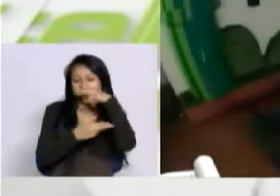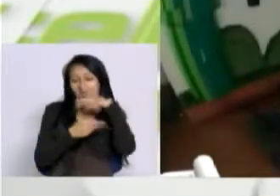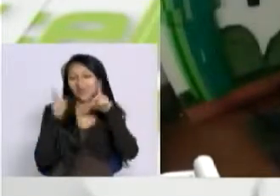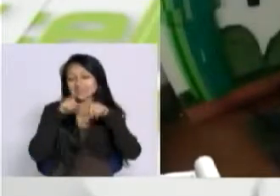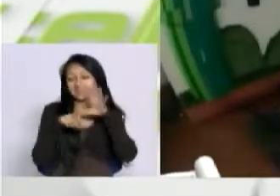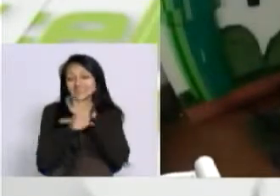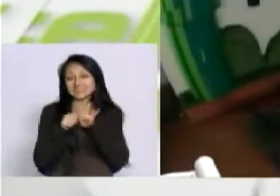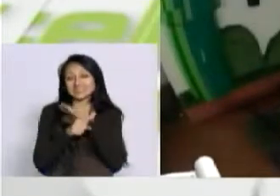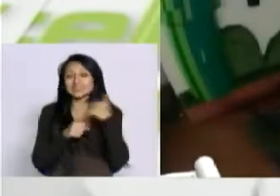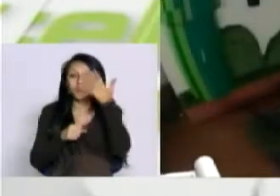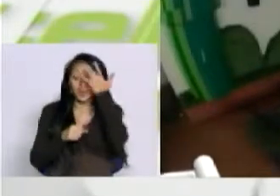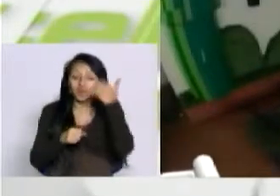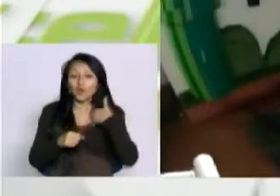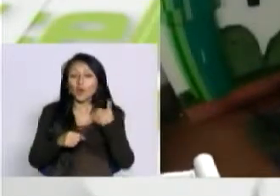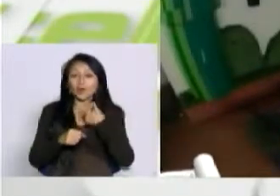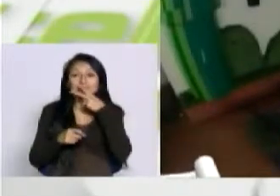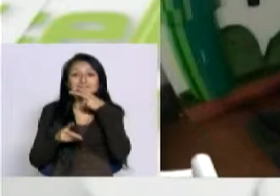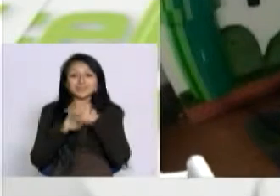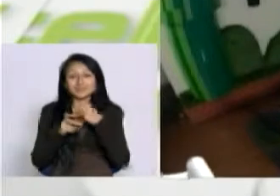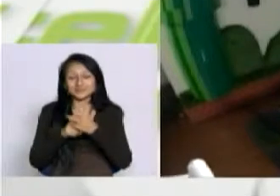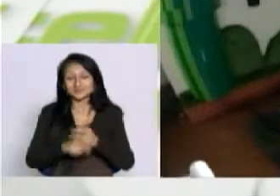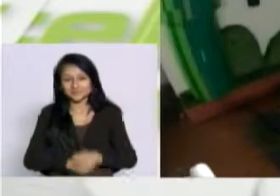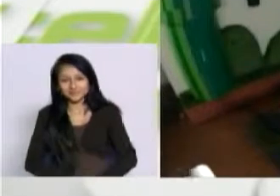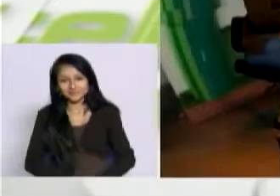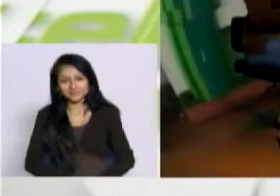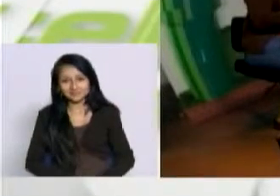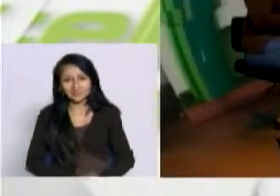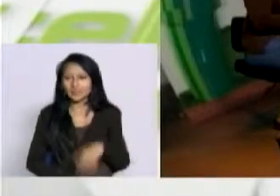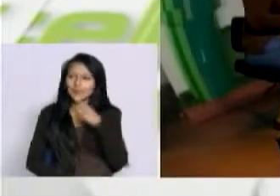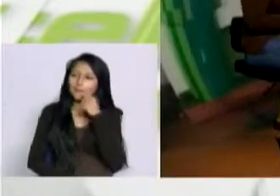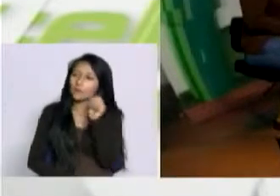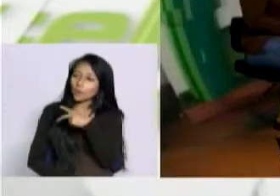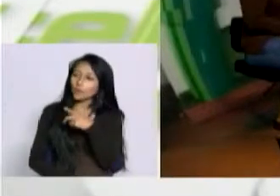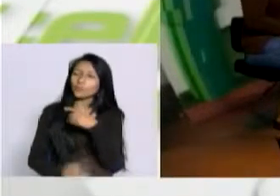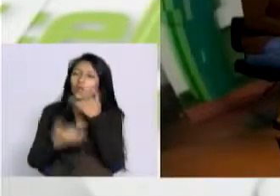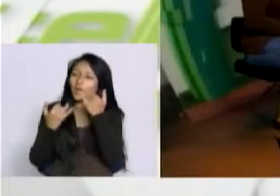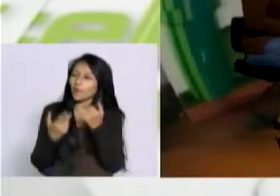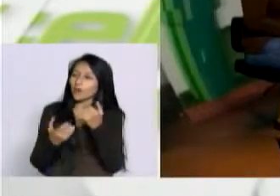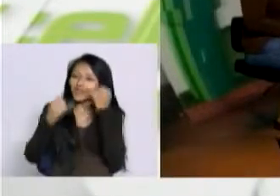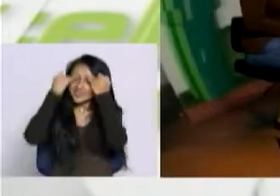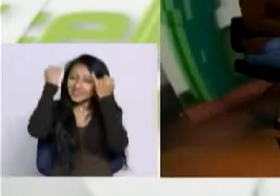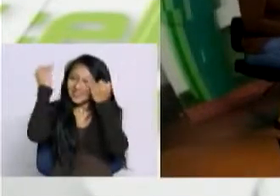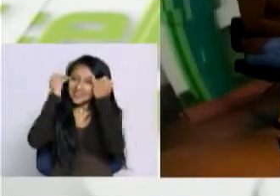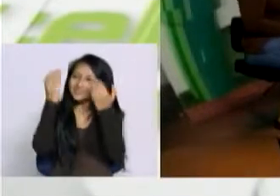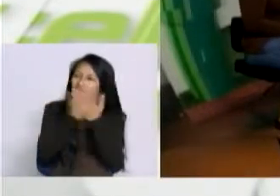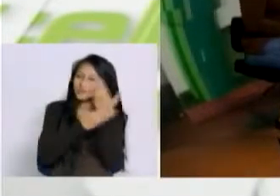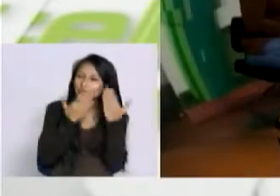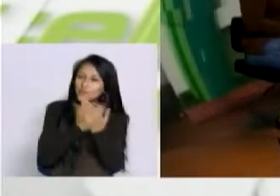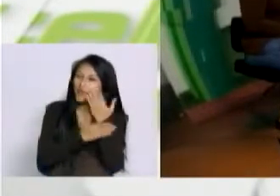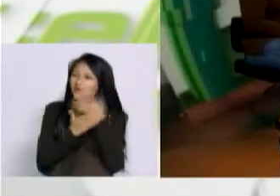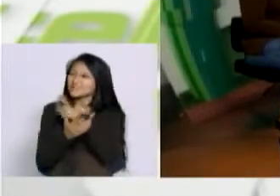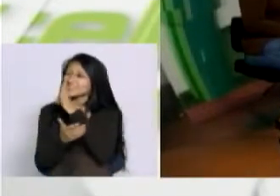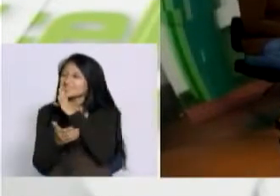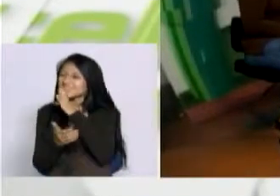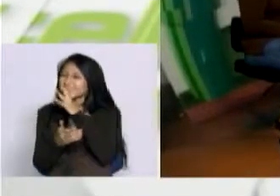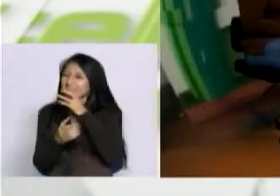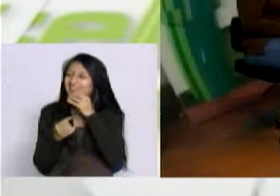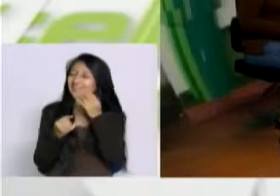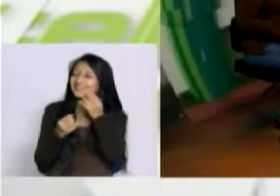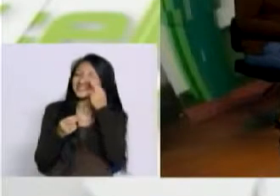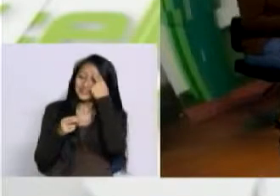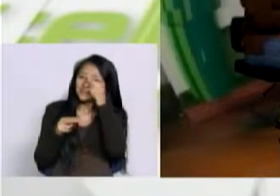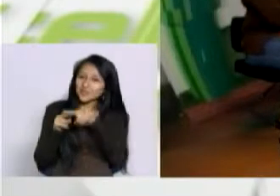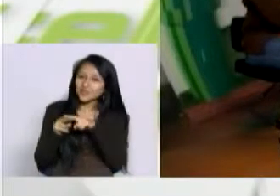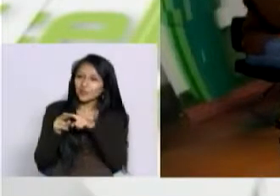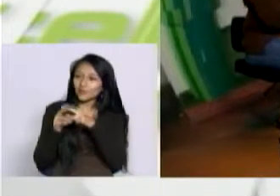crítica. La adolescencia es algo muy difícil. Nicolás, ¿de dónde surgió la idea de las promos tan innovadoras, tan preocupantes? ¿No